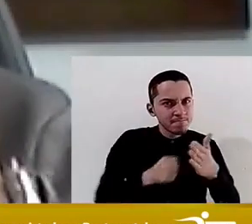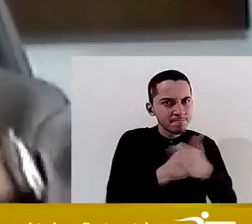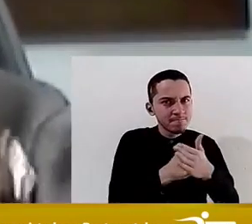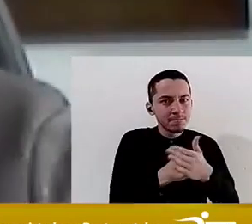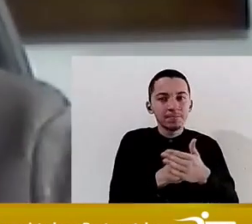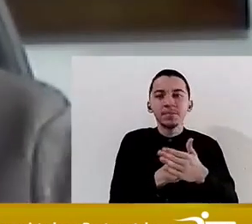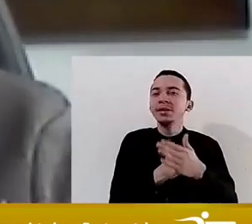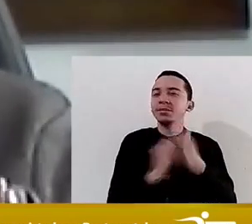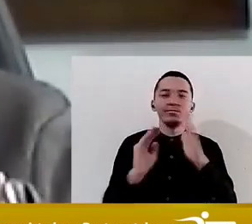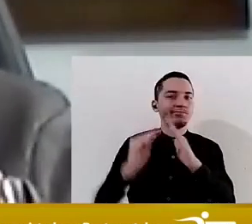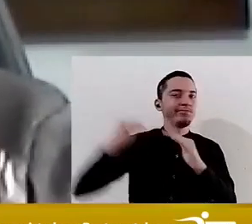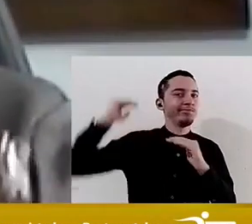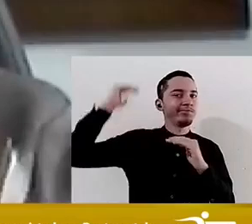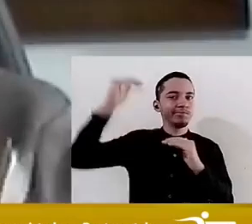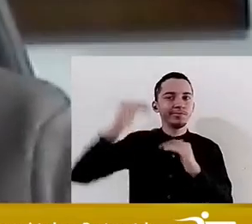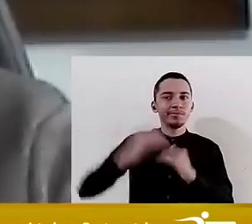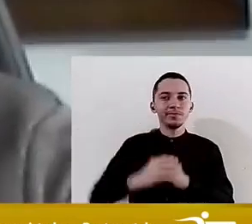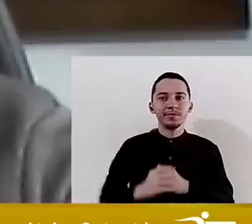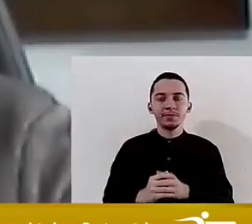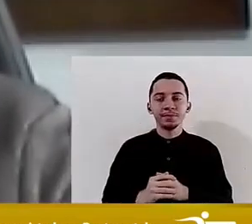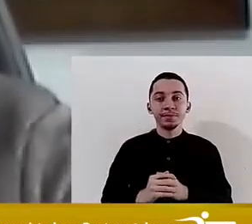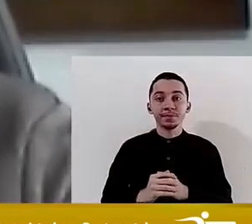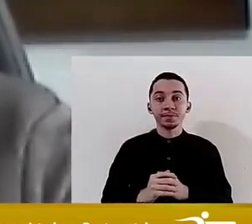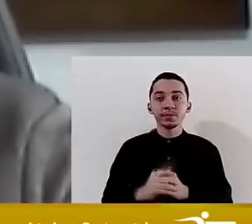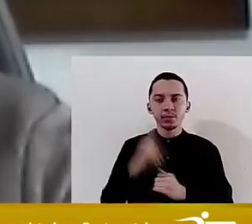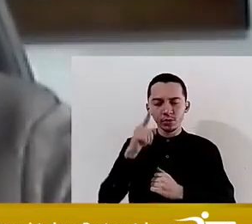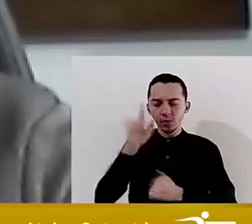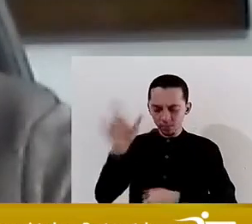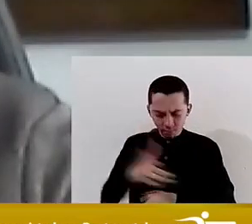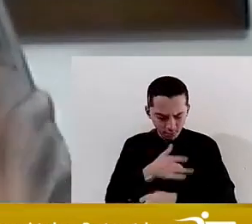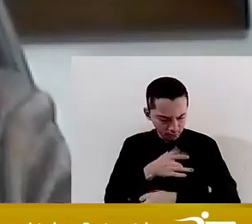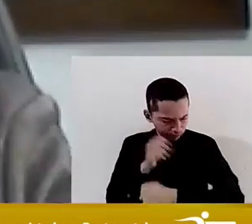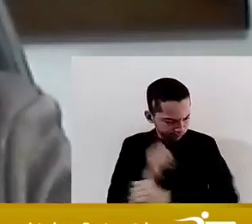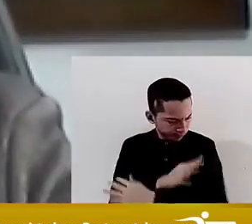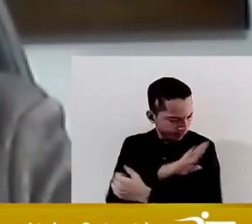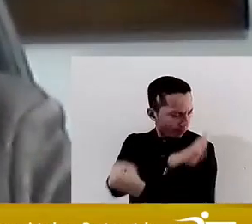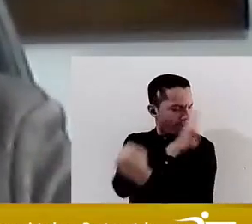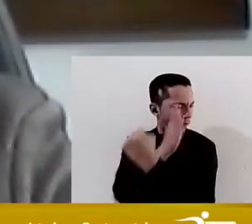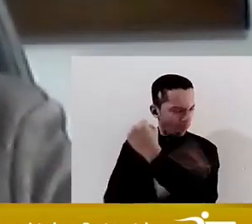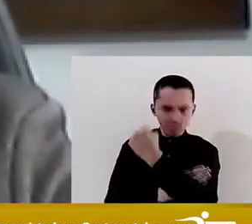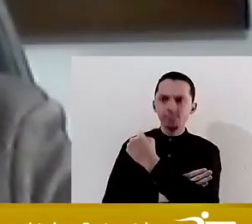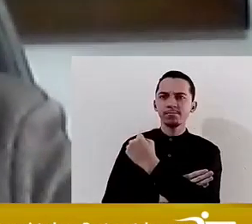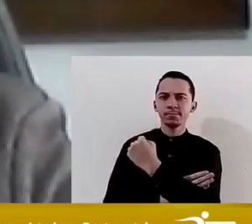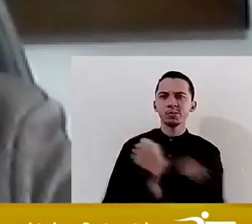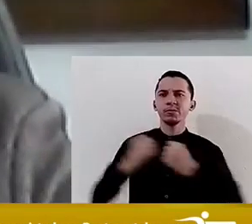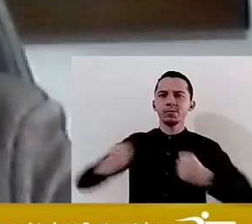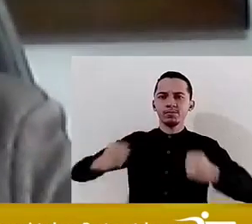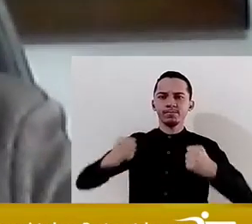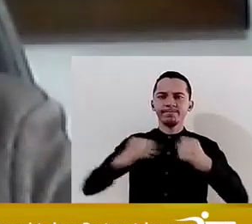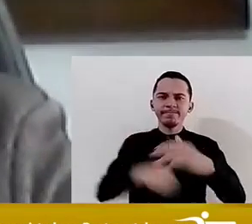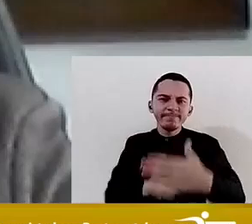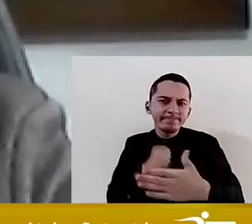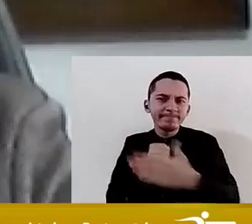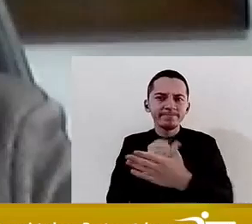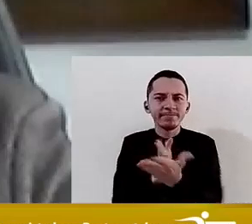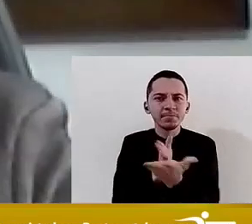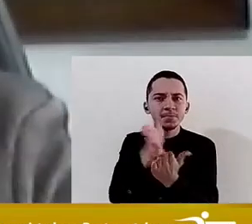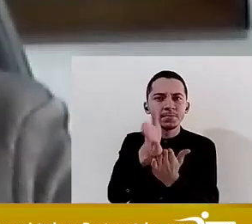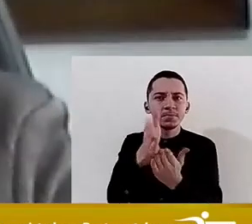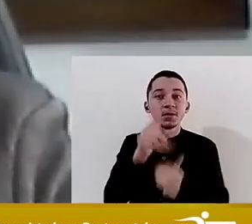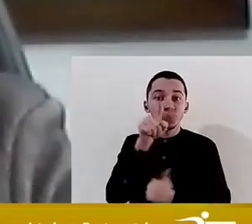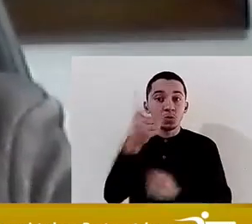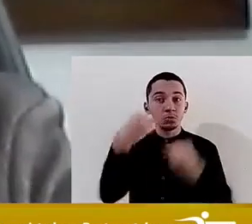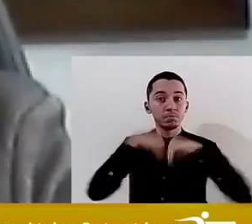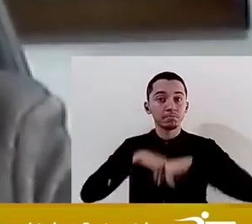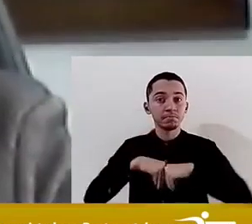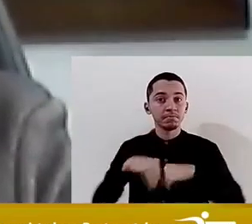Entonces tú sientes la fuerza para vivir en Cristo y la tienes. Así